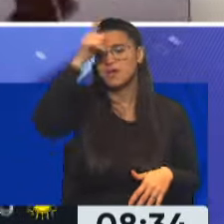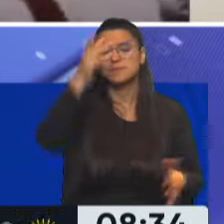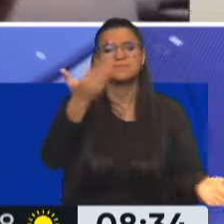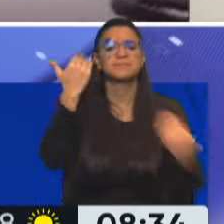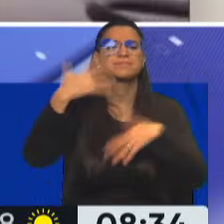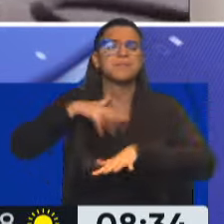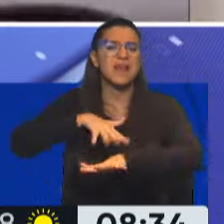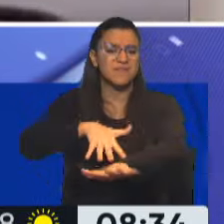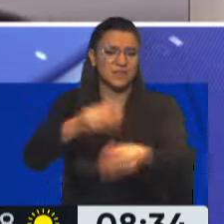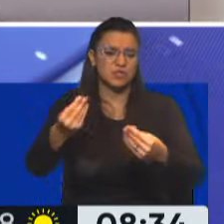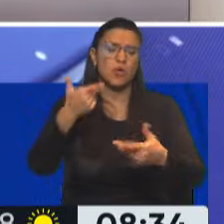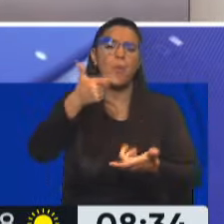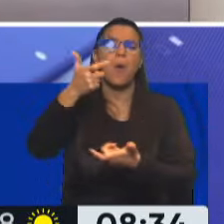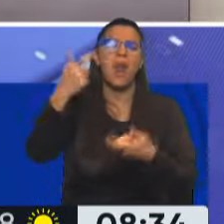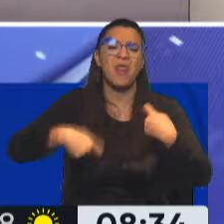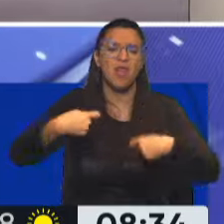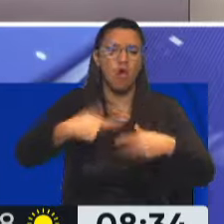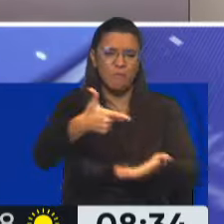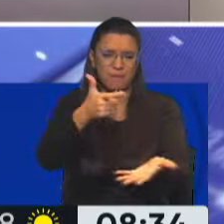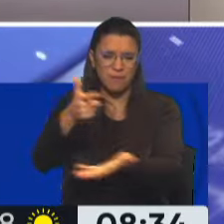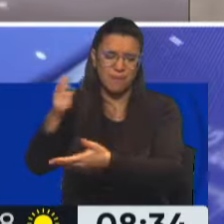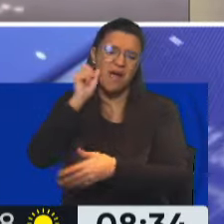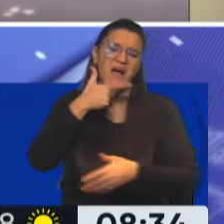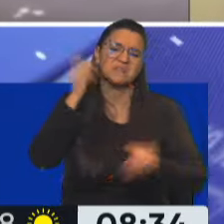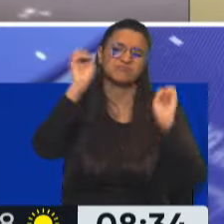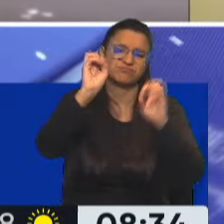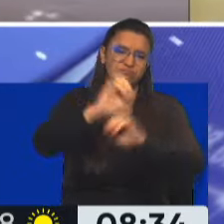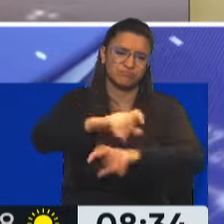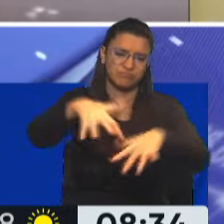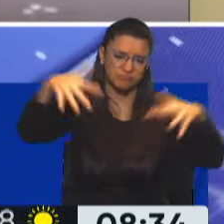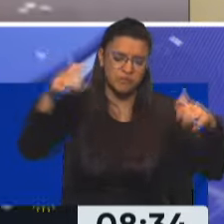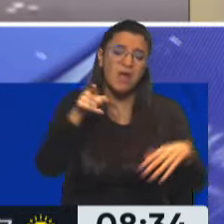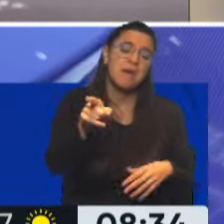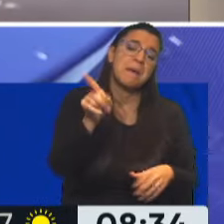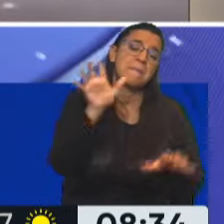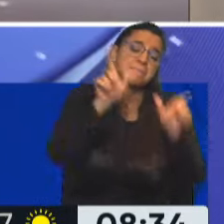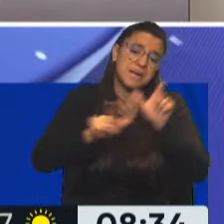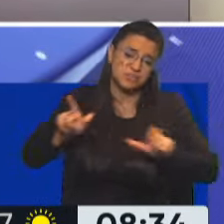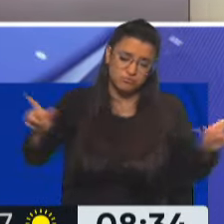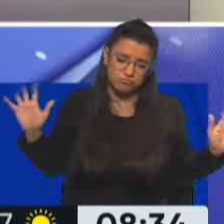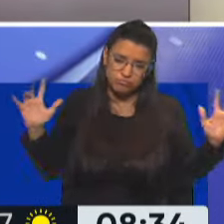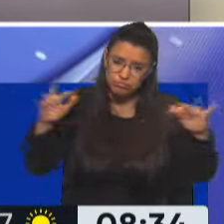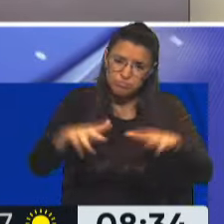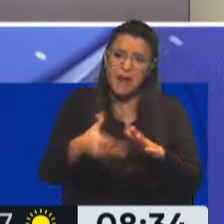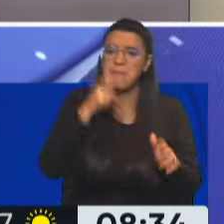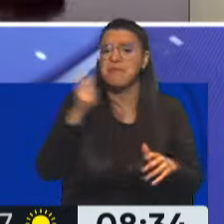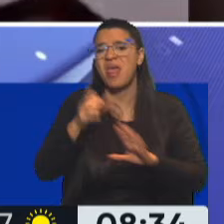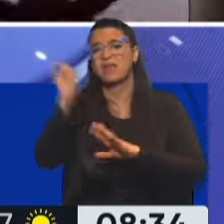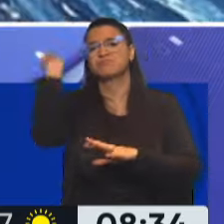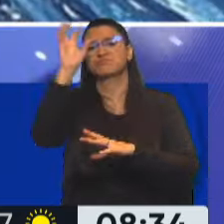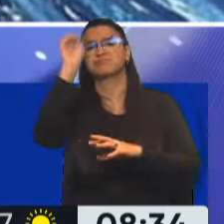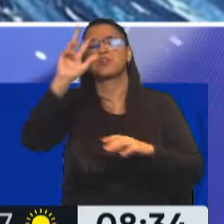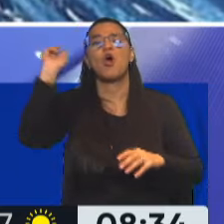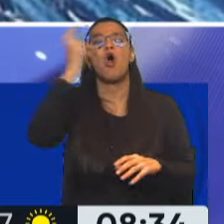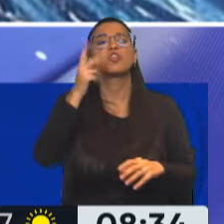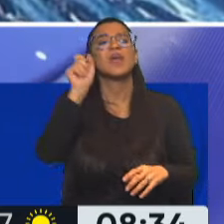manifestación con balas de goma y gases lacrimógenos en el barrio Santa María allí vecinos se habían reunido para tirar piedras al hotel donde se